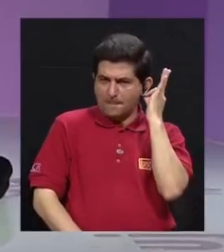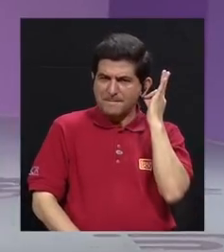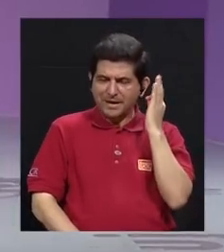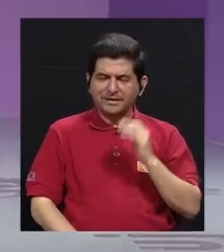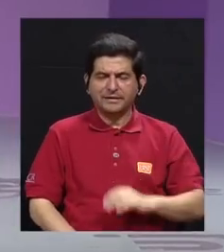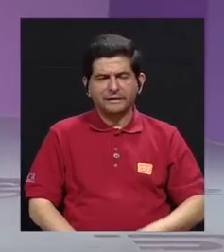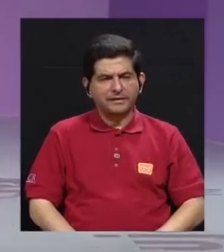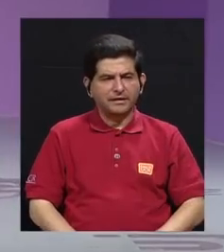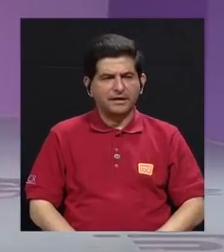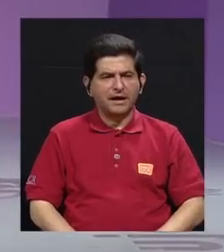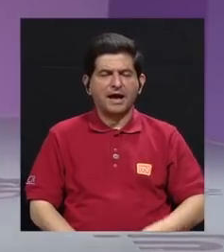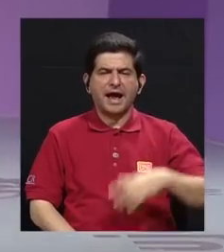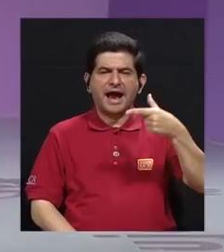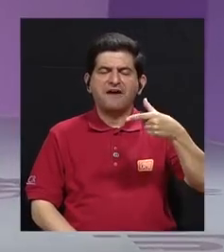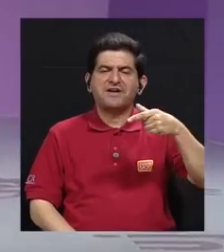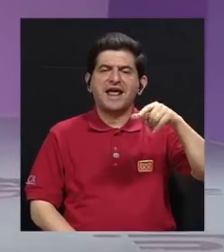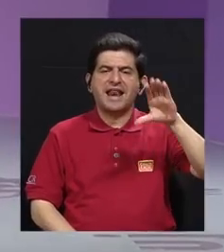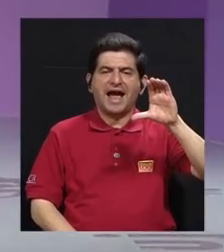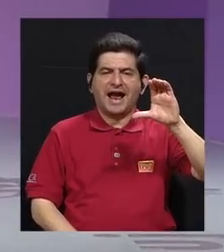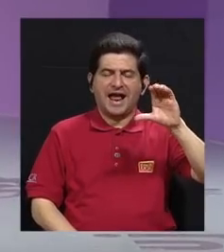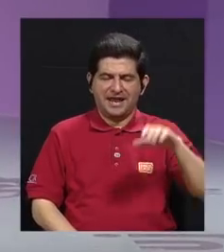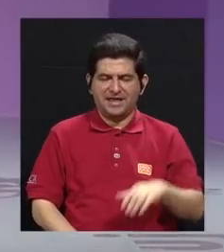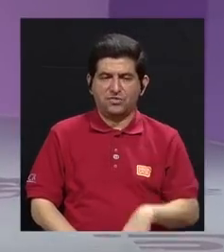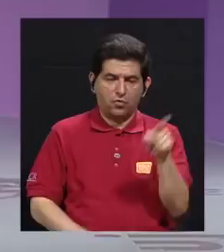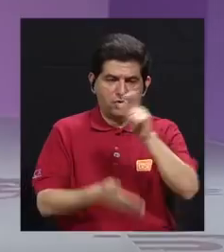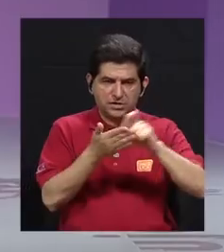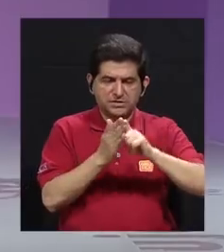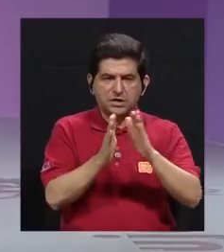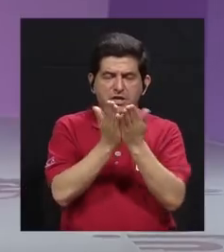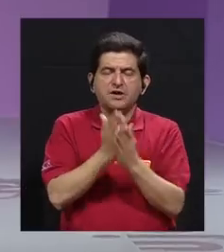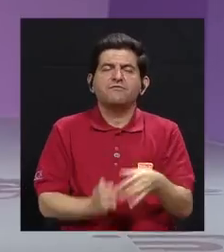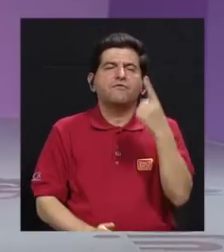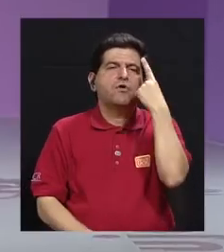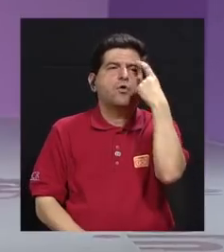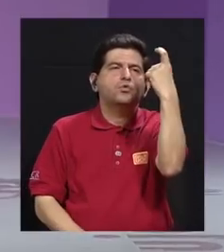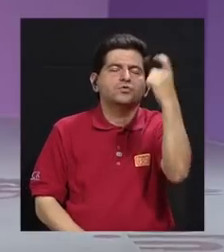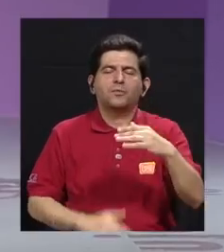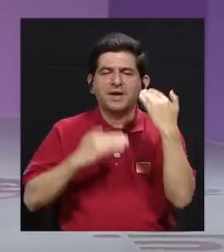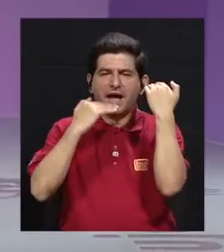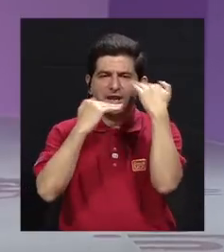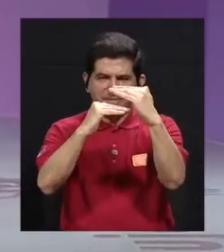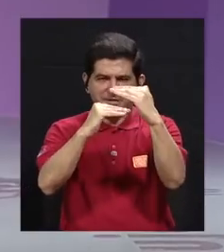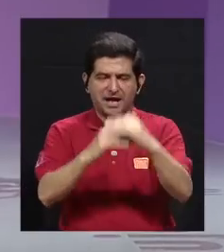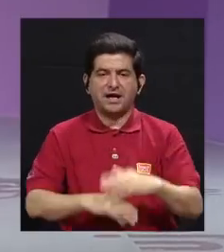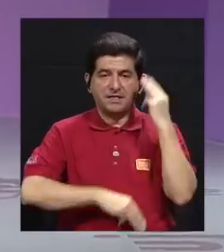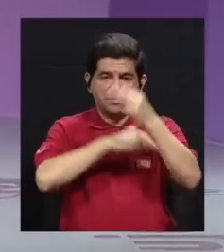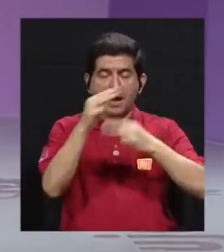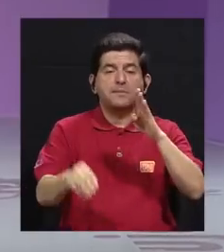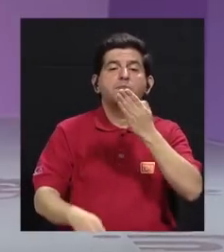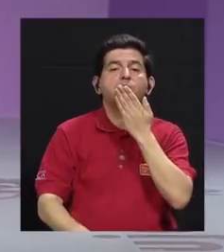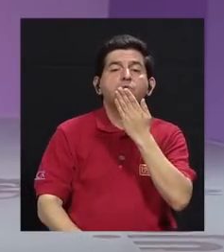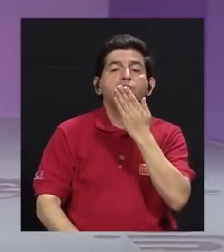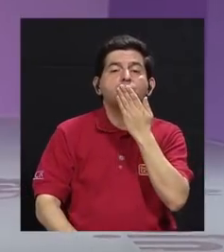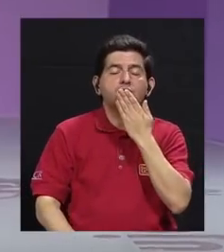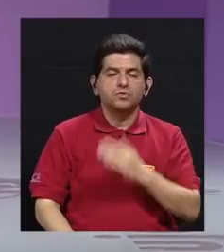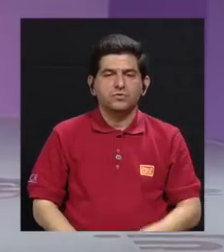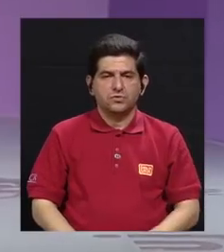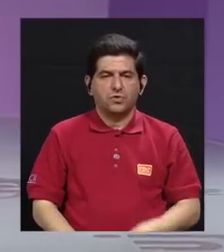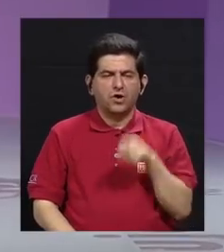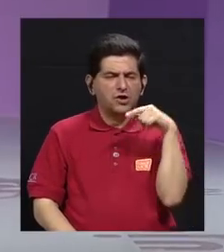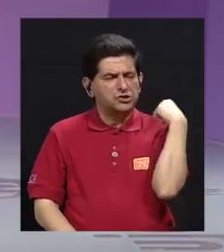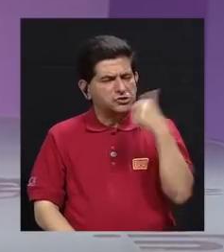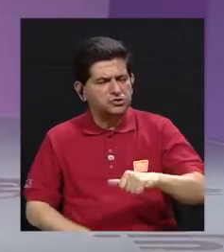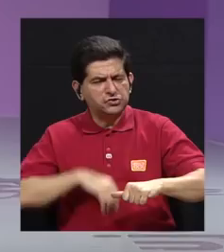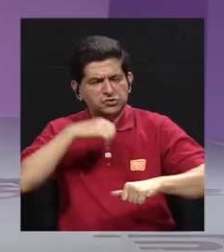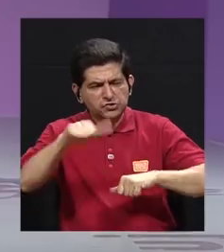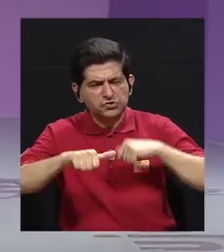una compañera, Gabriela Canedo, que ha escrito un libro que se llama La Utopía Cercada, o sea, el mundo indígena